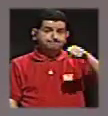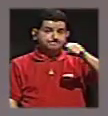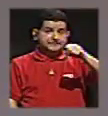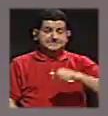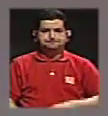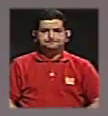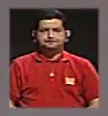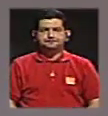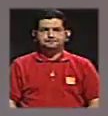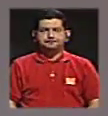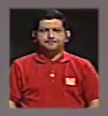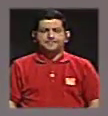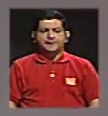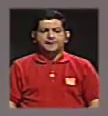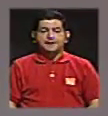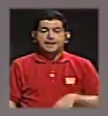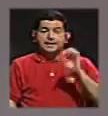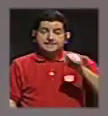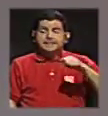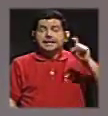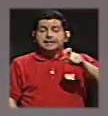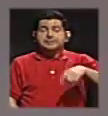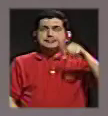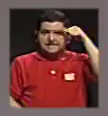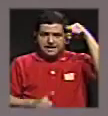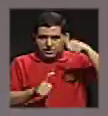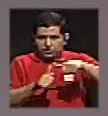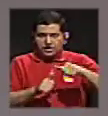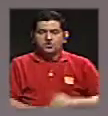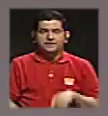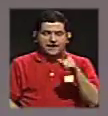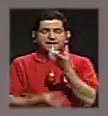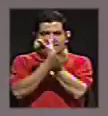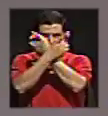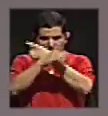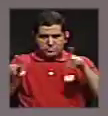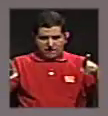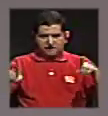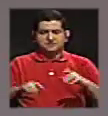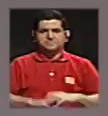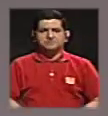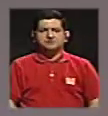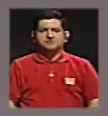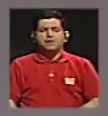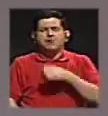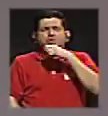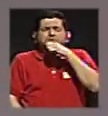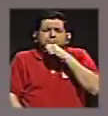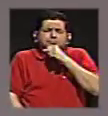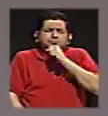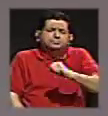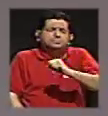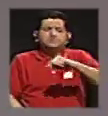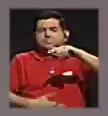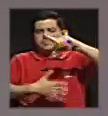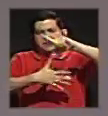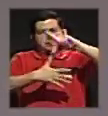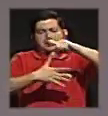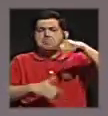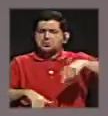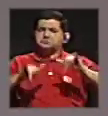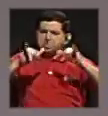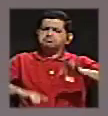eh Hay que reconocerlo esta es una democracia eh antigua en América Latina muy